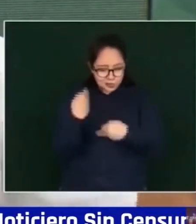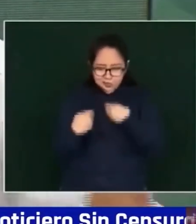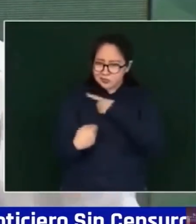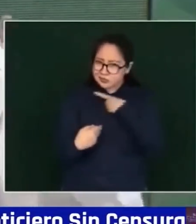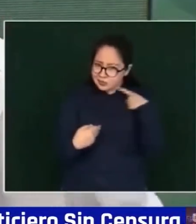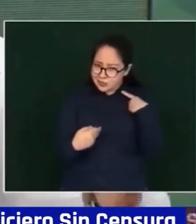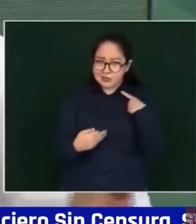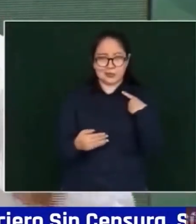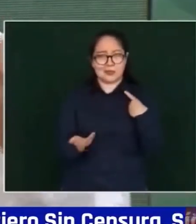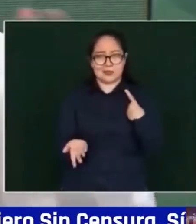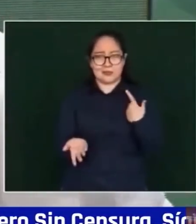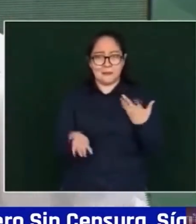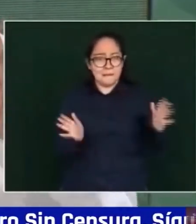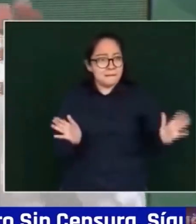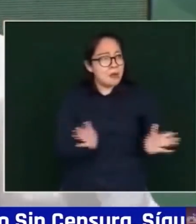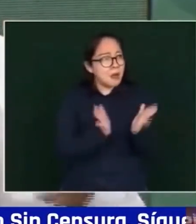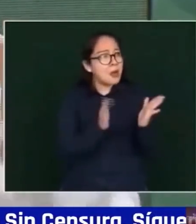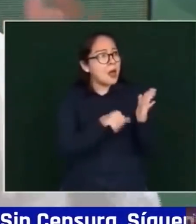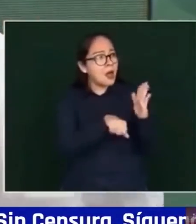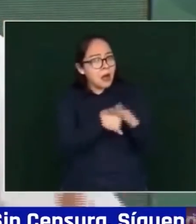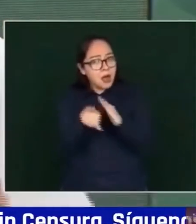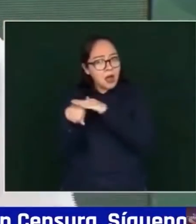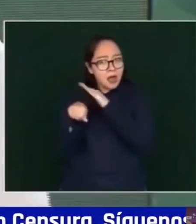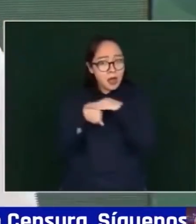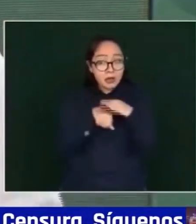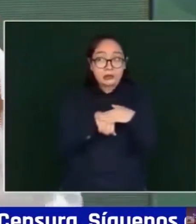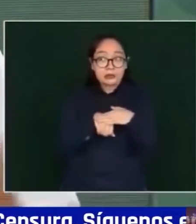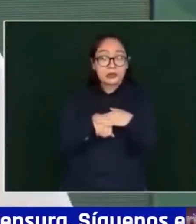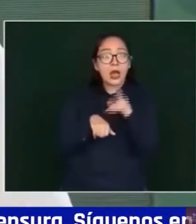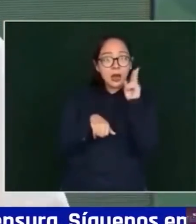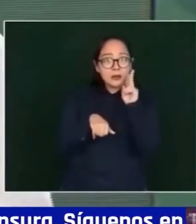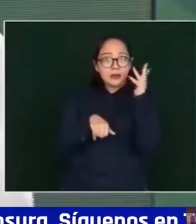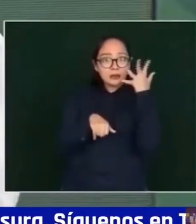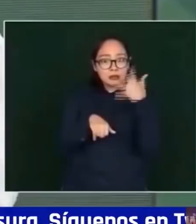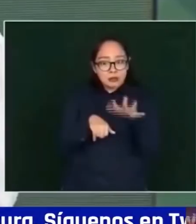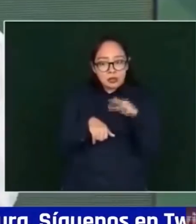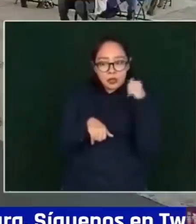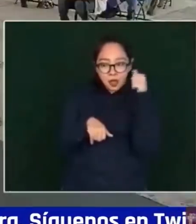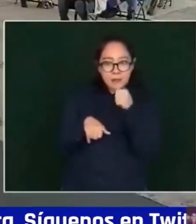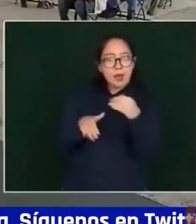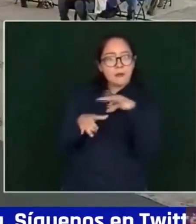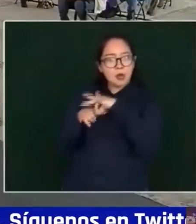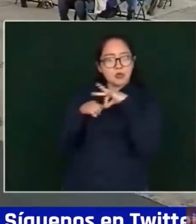todos llamando a votar abiertamente,